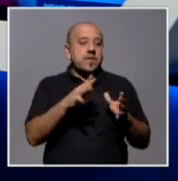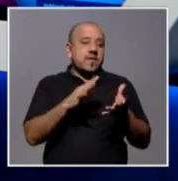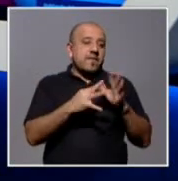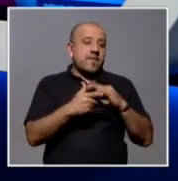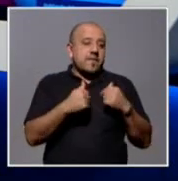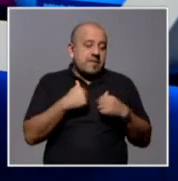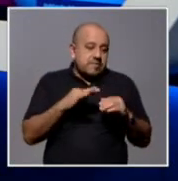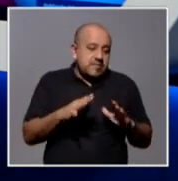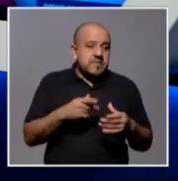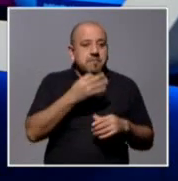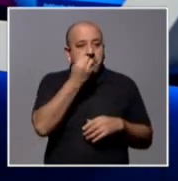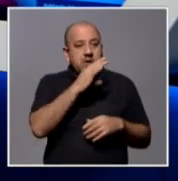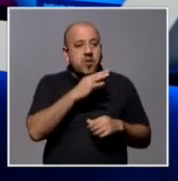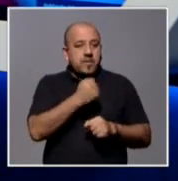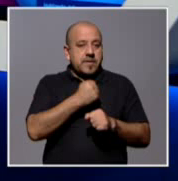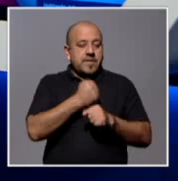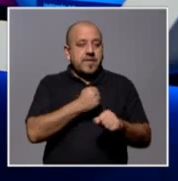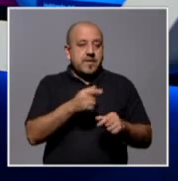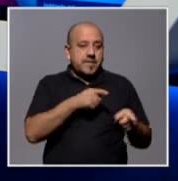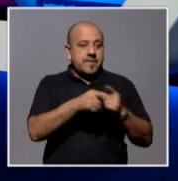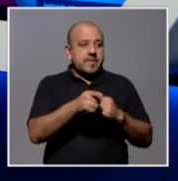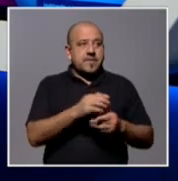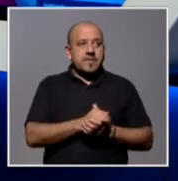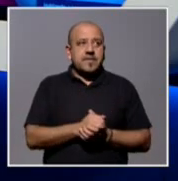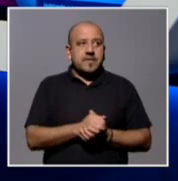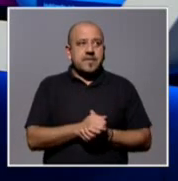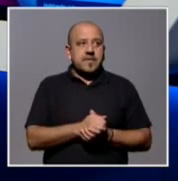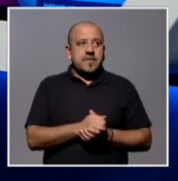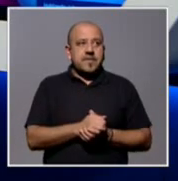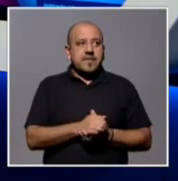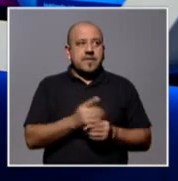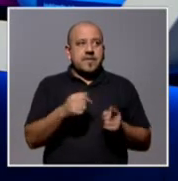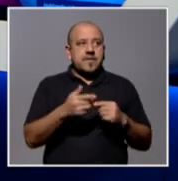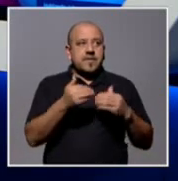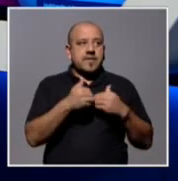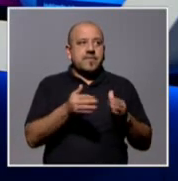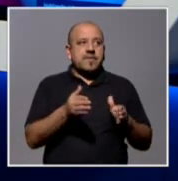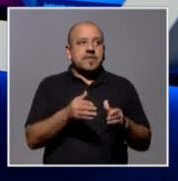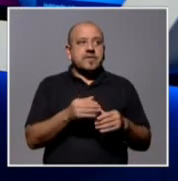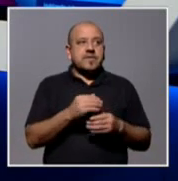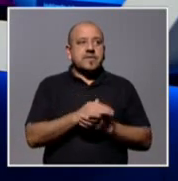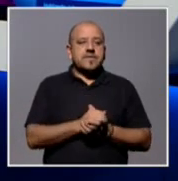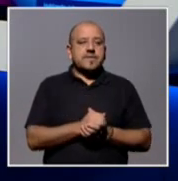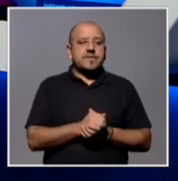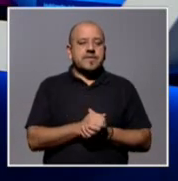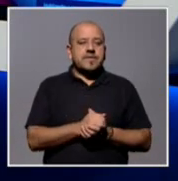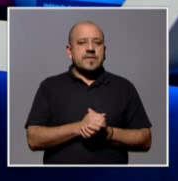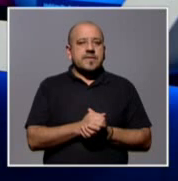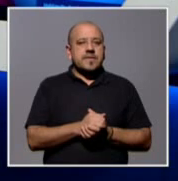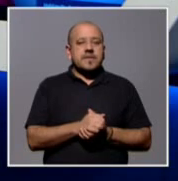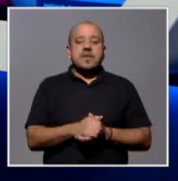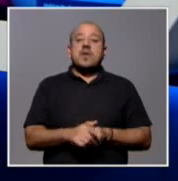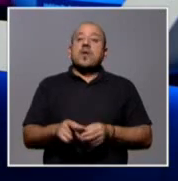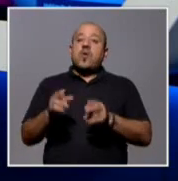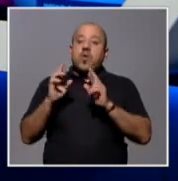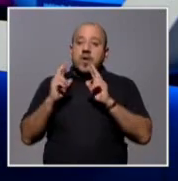trabajar ahí en vivo y en directo. Y que bueno, que empiecen a bajar los casos por allá. Bueno,